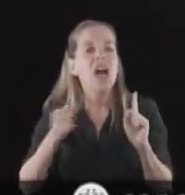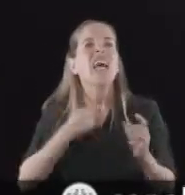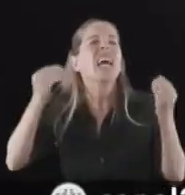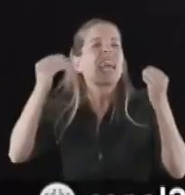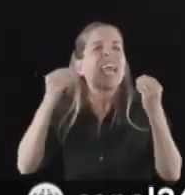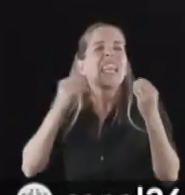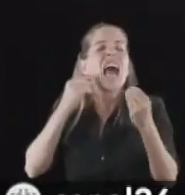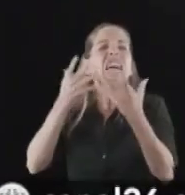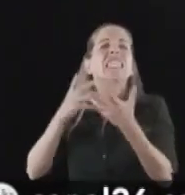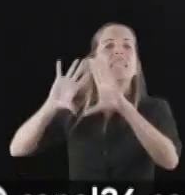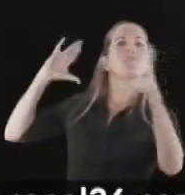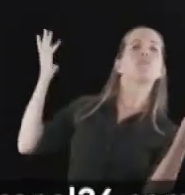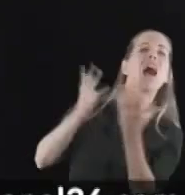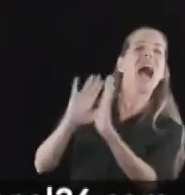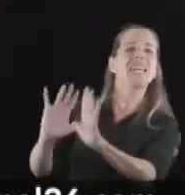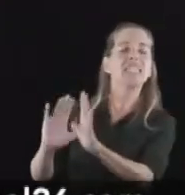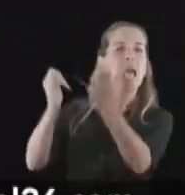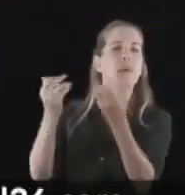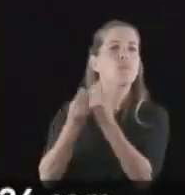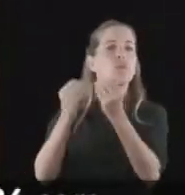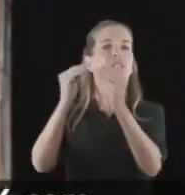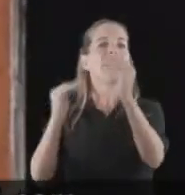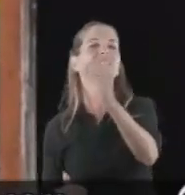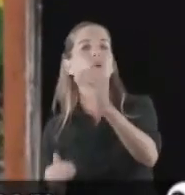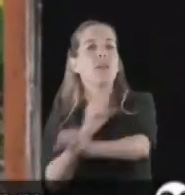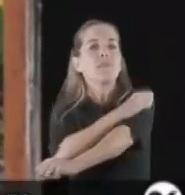estaba generando en materia de desigualdad y pobreza.